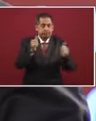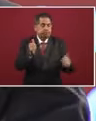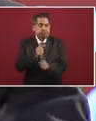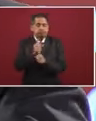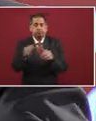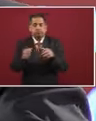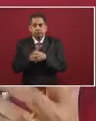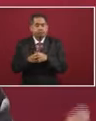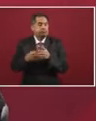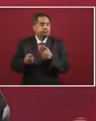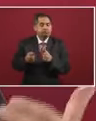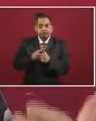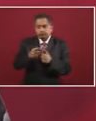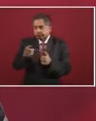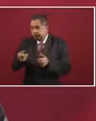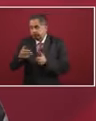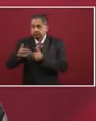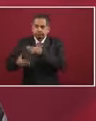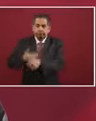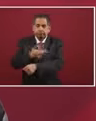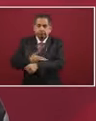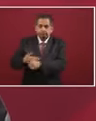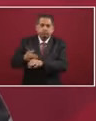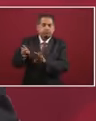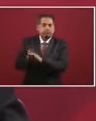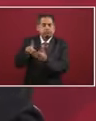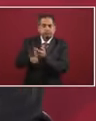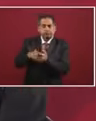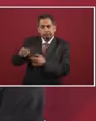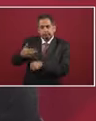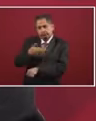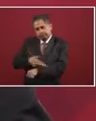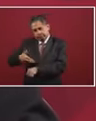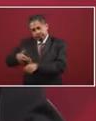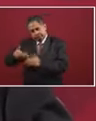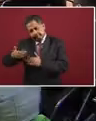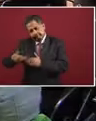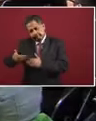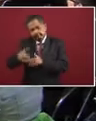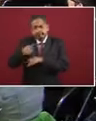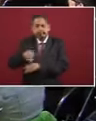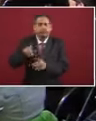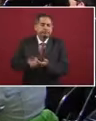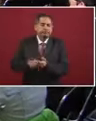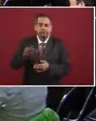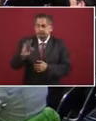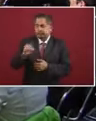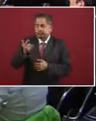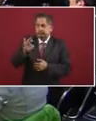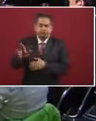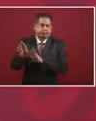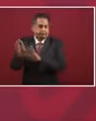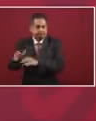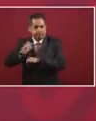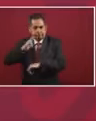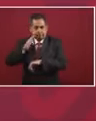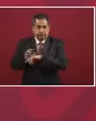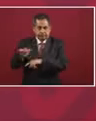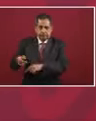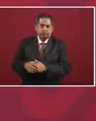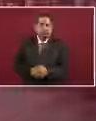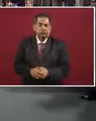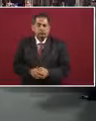a disposiciones técnicas y procesales o de procedimiento que determine la Fiscalía General de la República. Pero si es